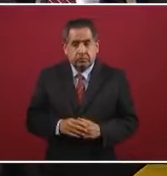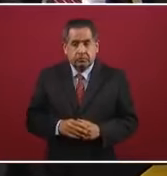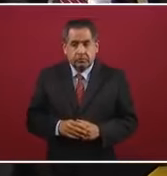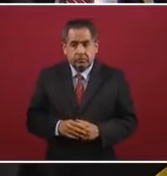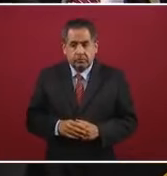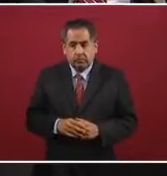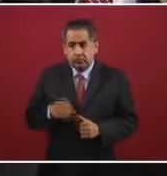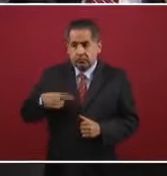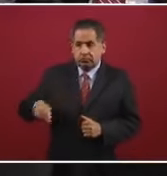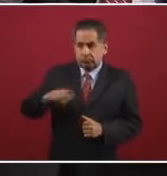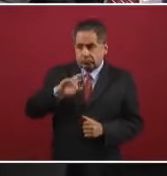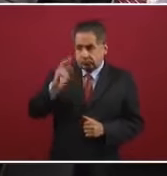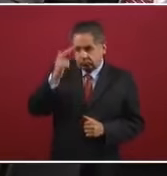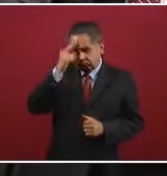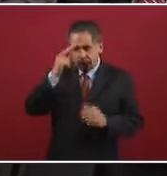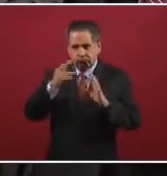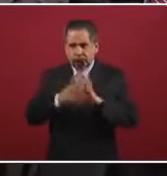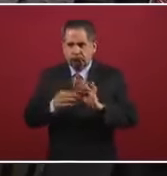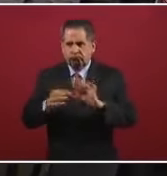lo recordamos,